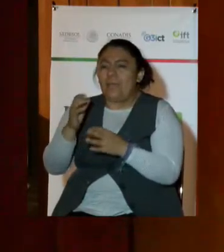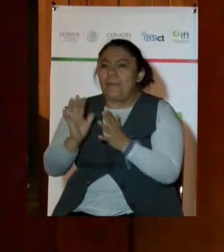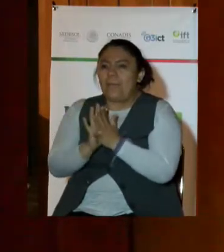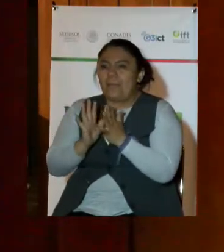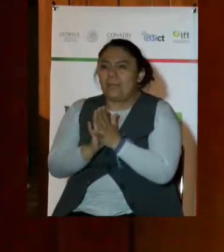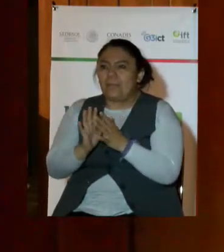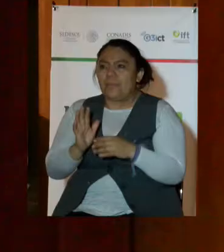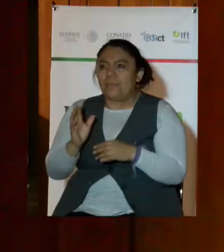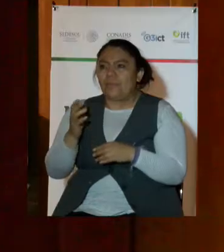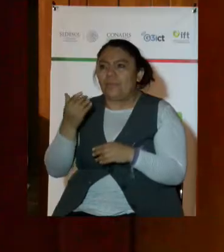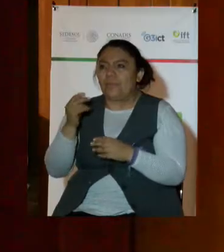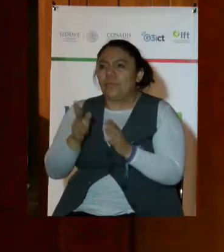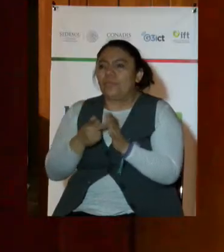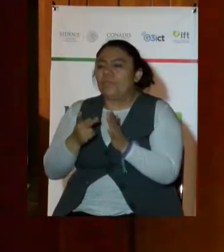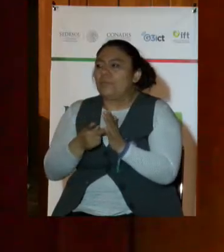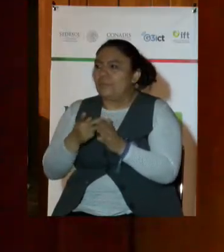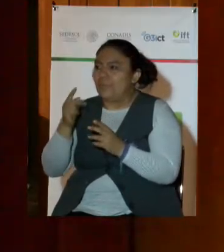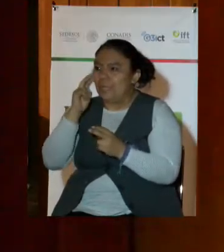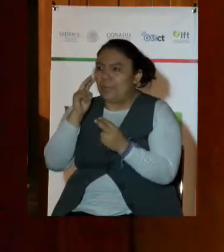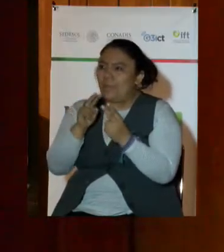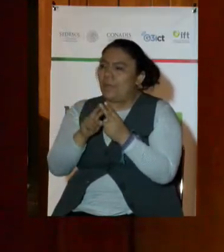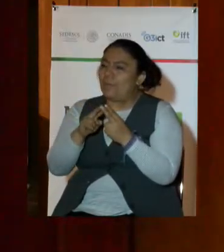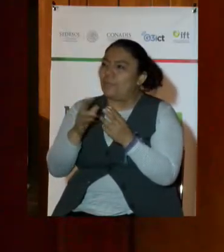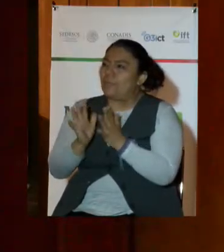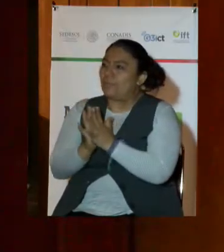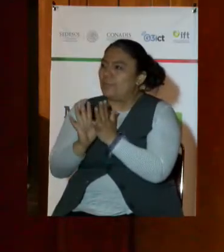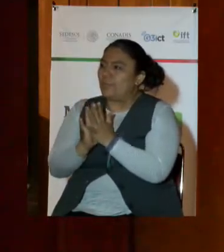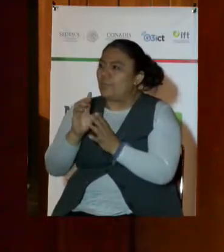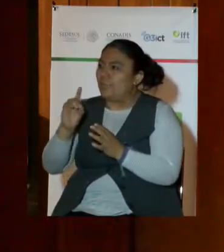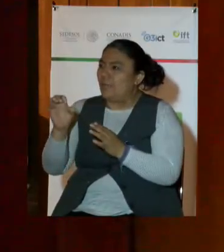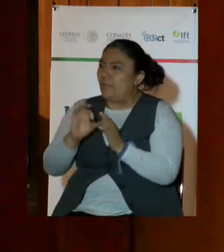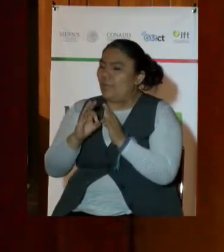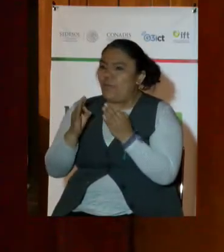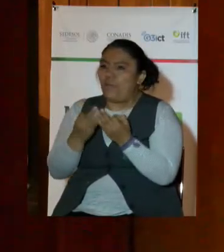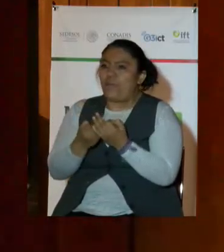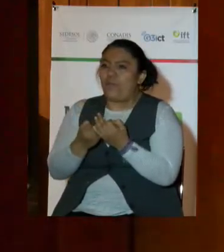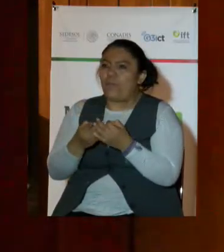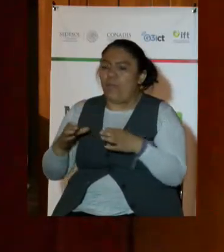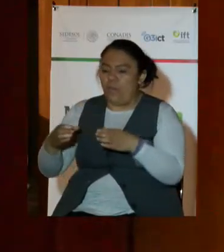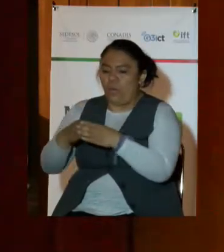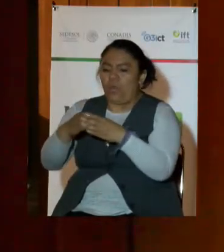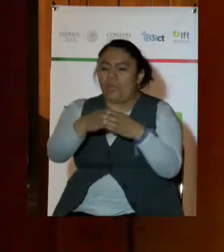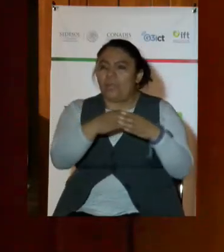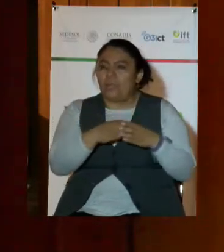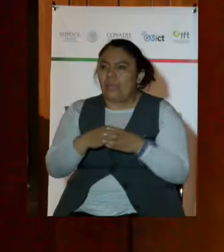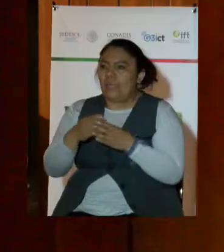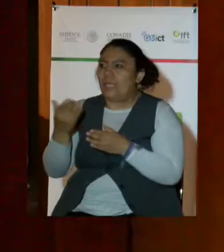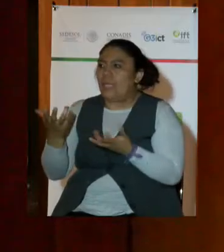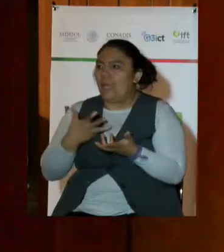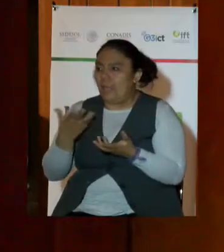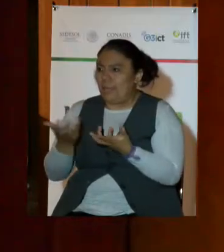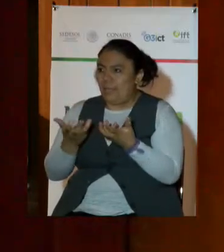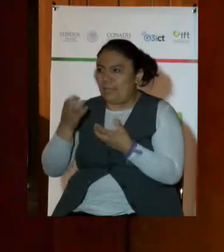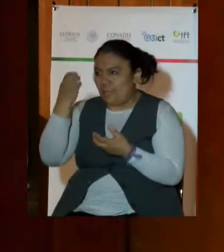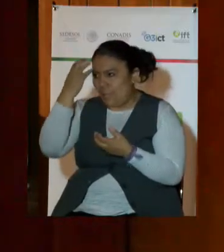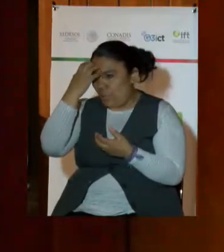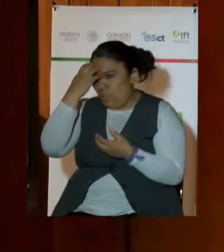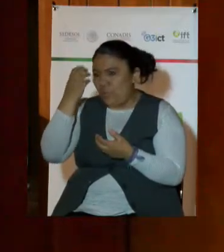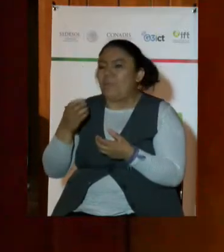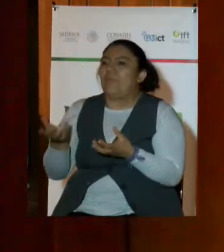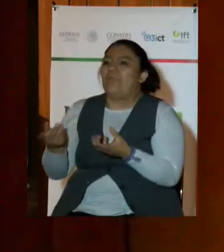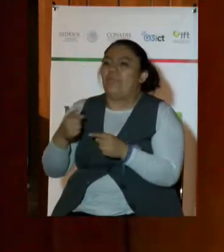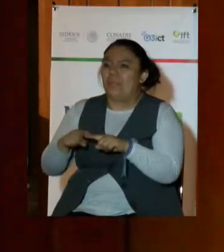pues un componente clave es la participación de la ciudadanía. Y tenemos que aprender nosotros como instituciones